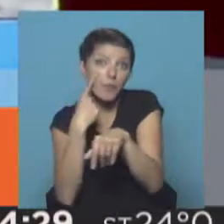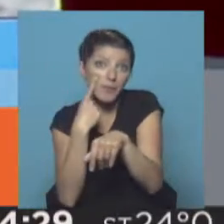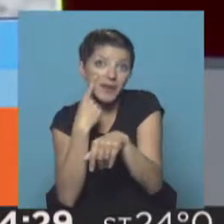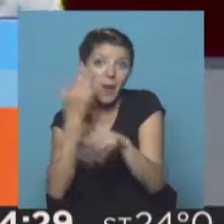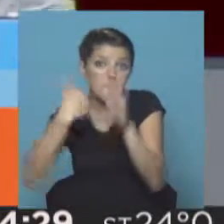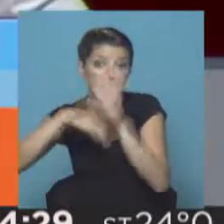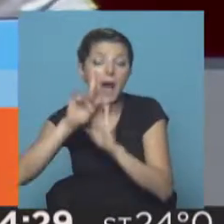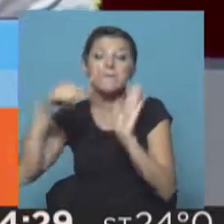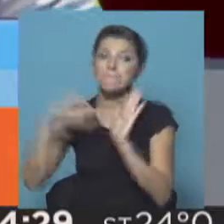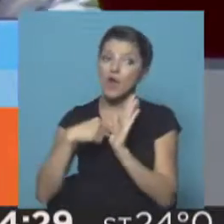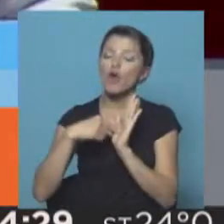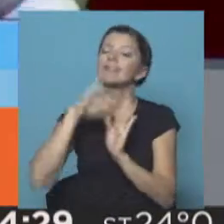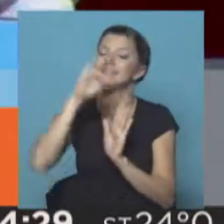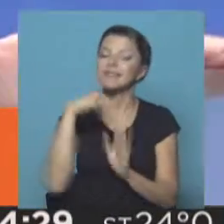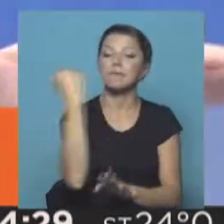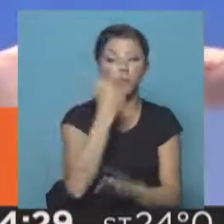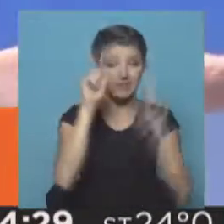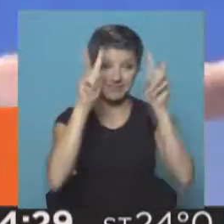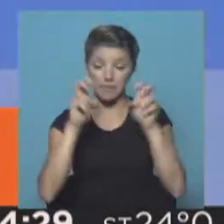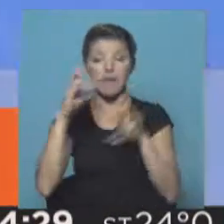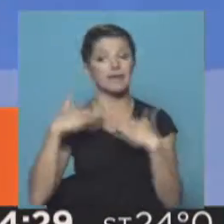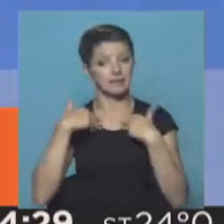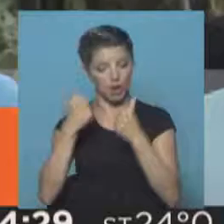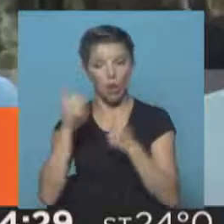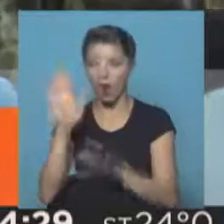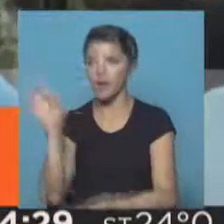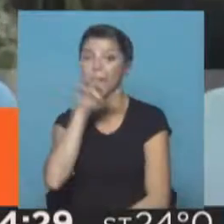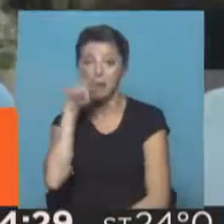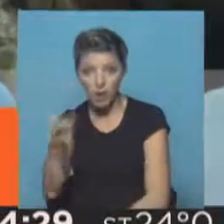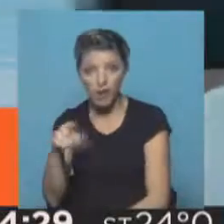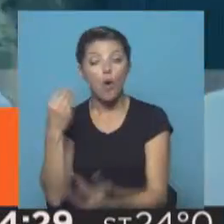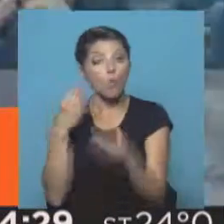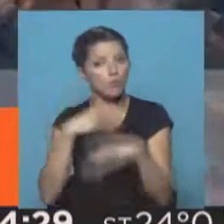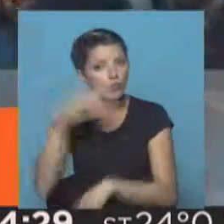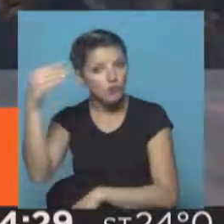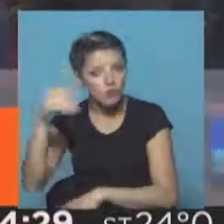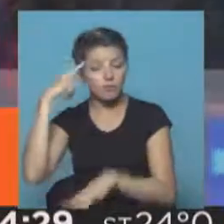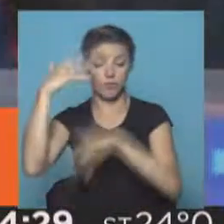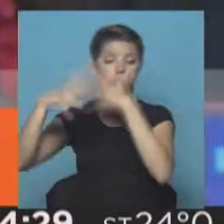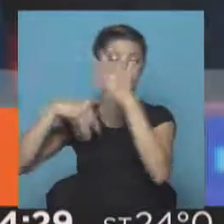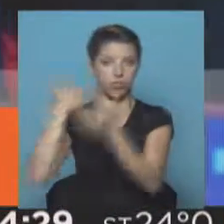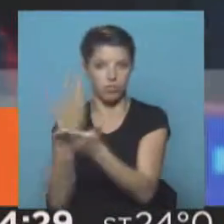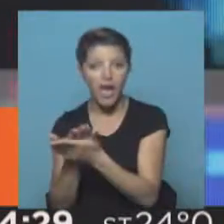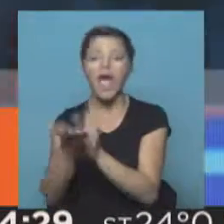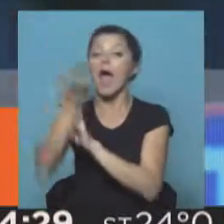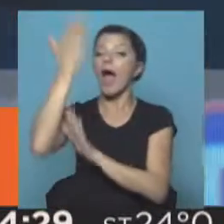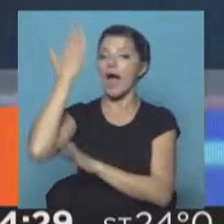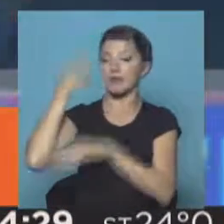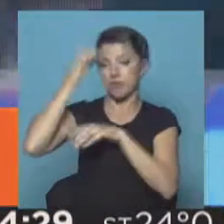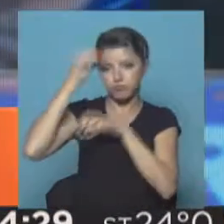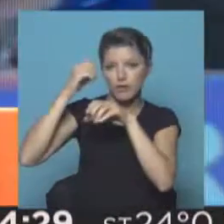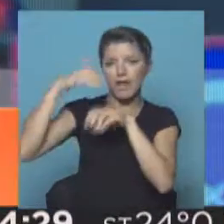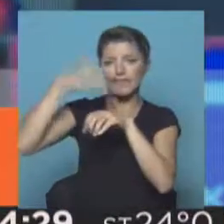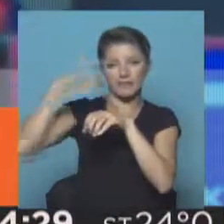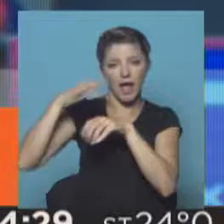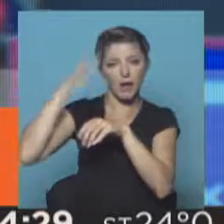la salud. Y la salud con el caso de Hillary es que se ha desplomado varias veces. Es decir, ha tenido un coágulo cerebral cuando era secretaria de Estado,